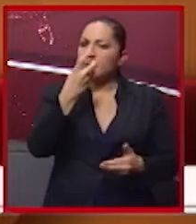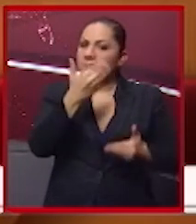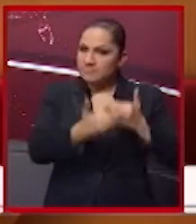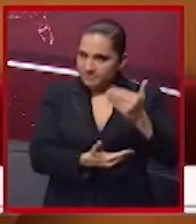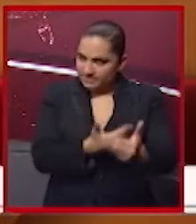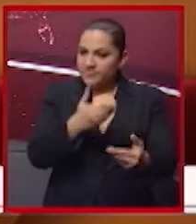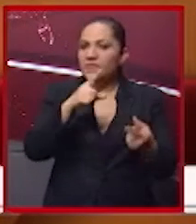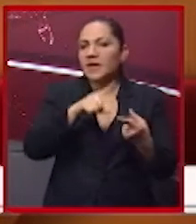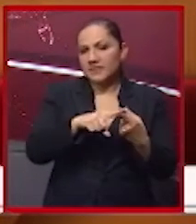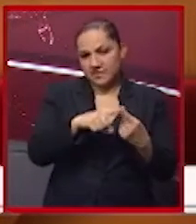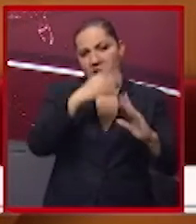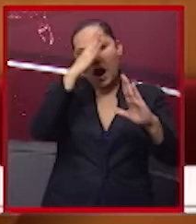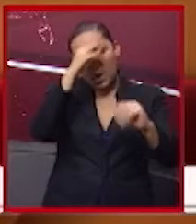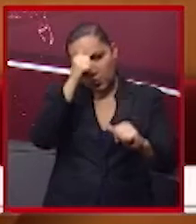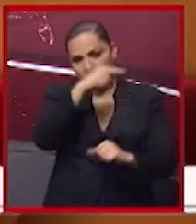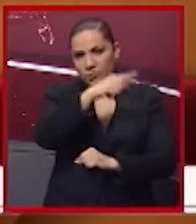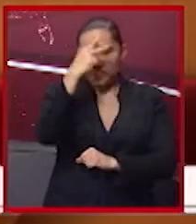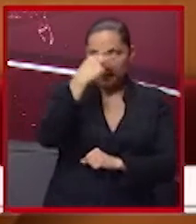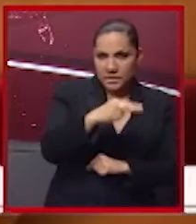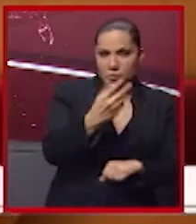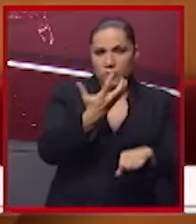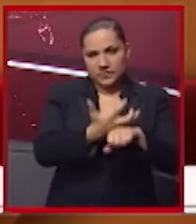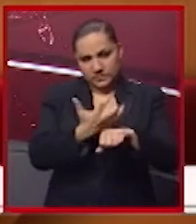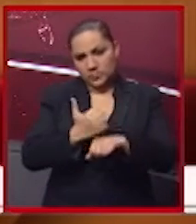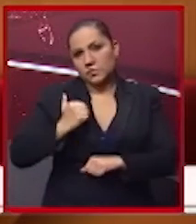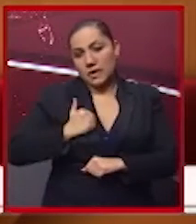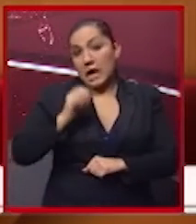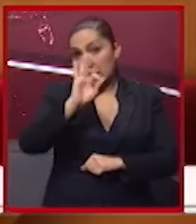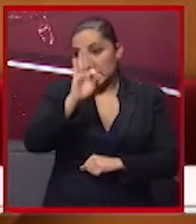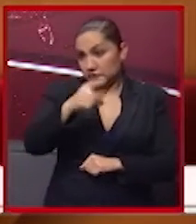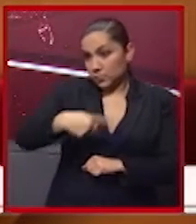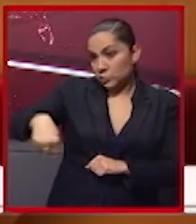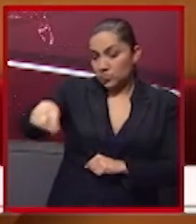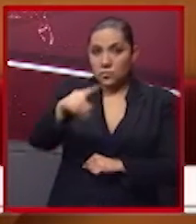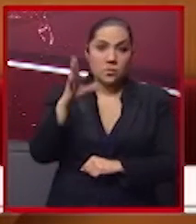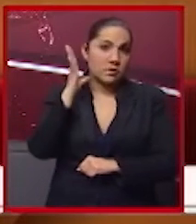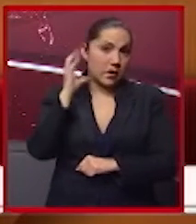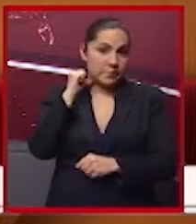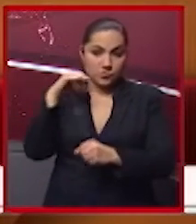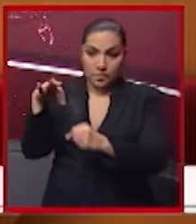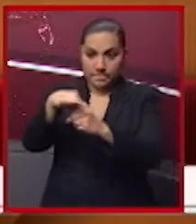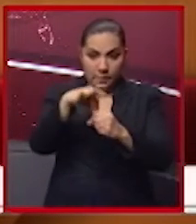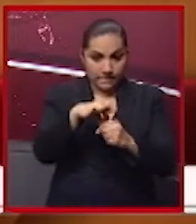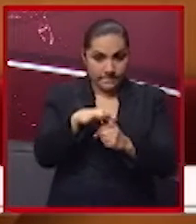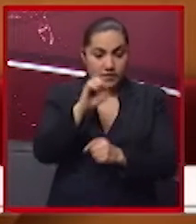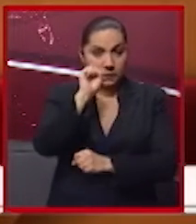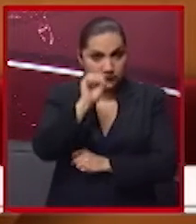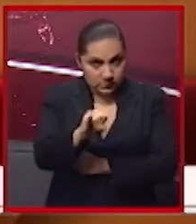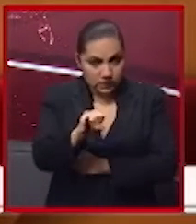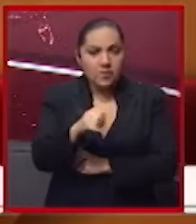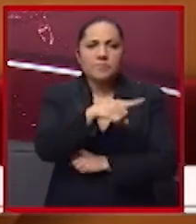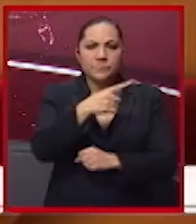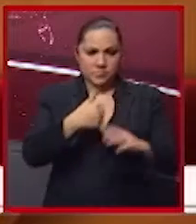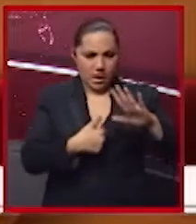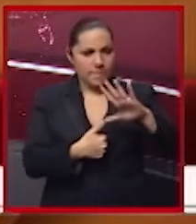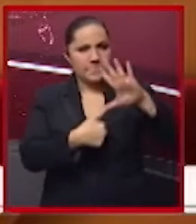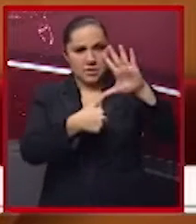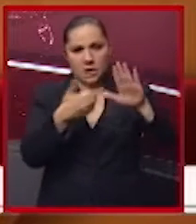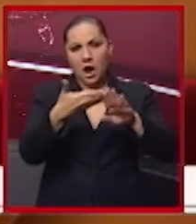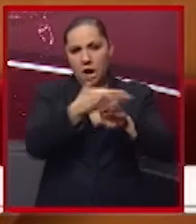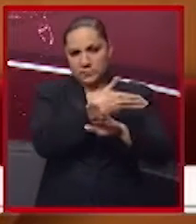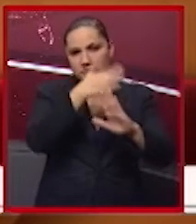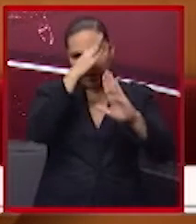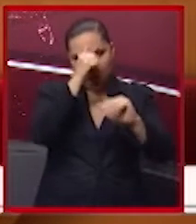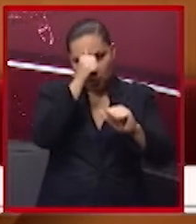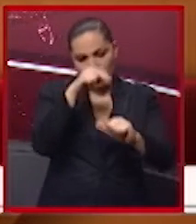que sustituirá, si así lo decide este Senado, al Tratado de Libre Comercio de América del Norte. Es sin duda un